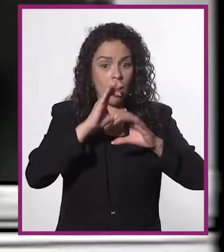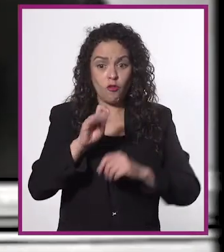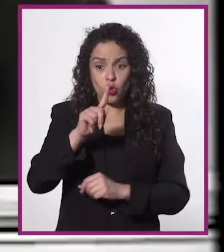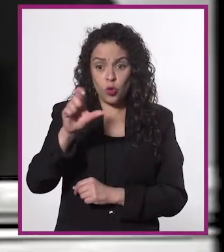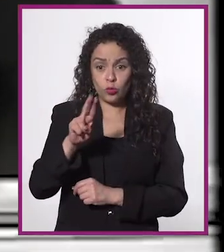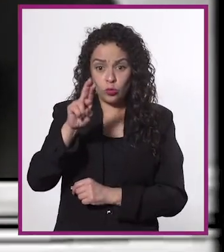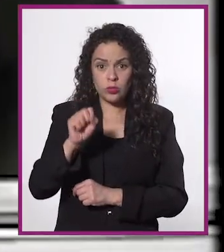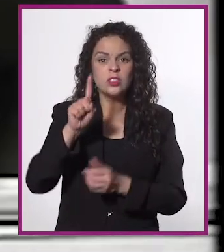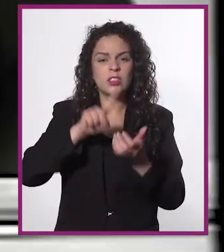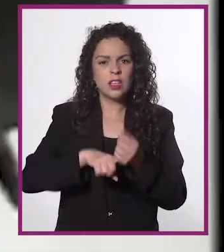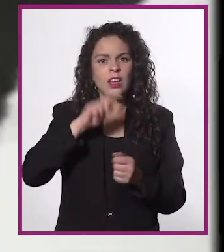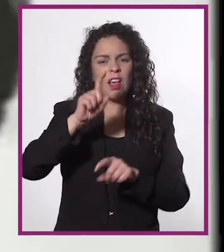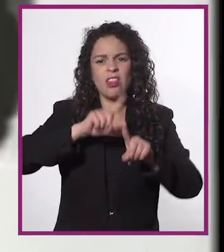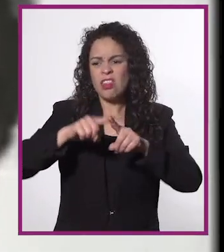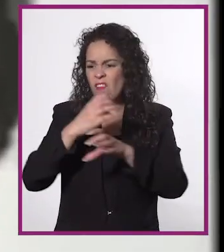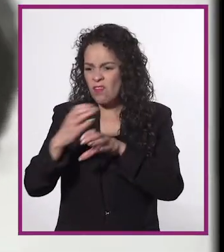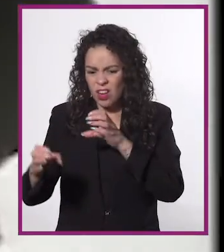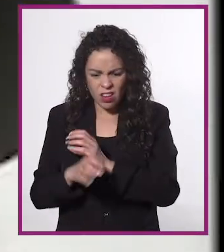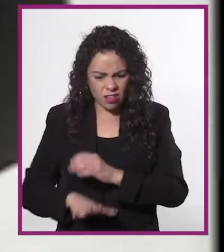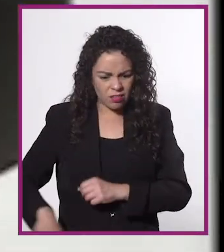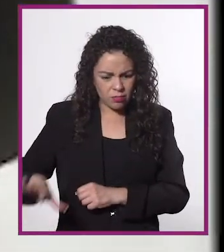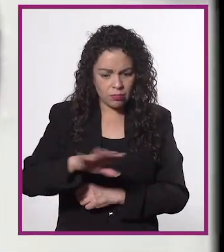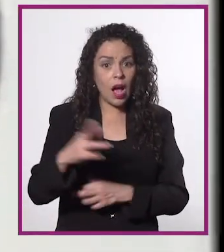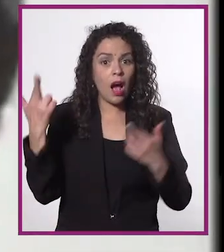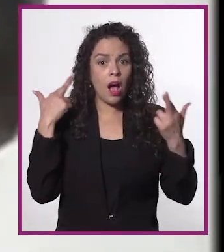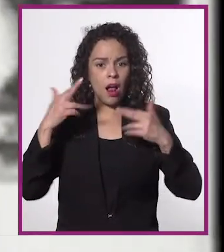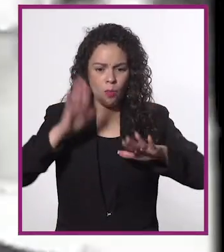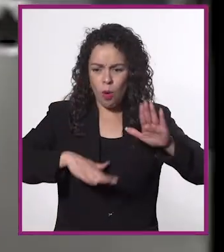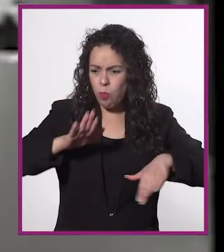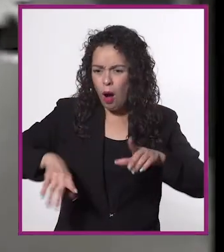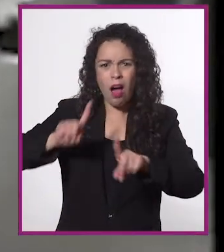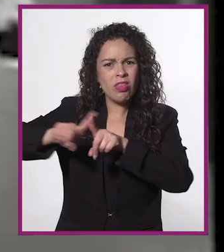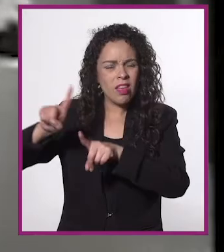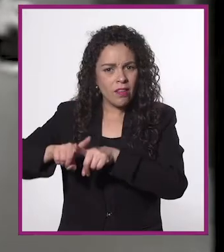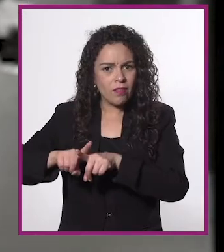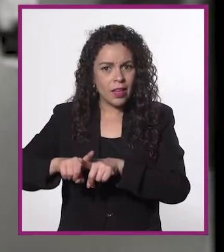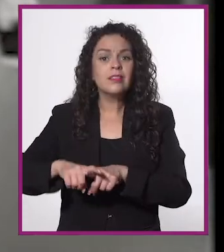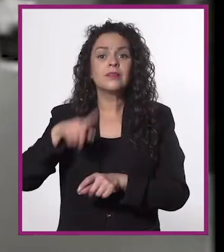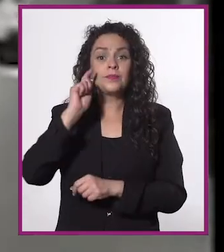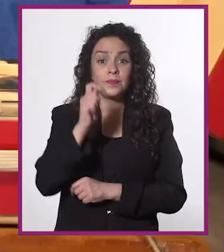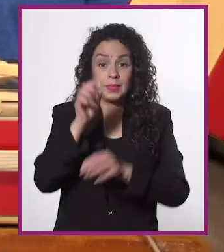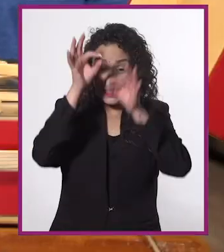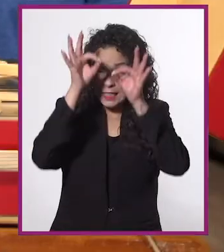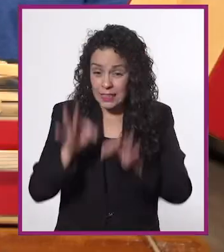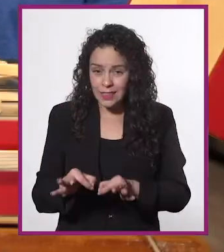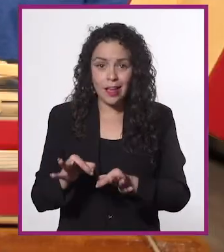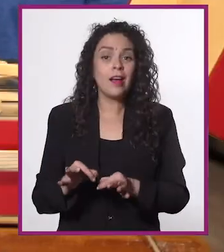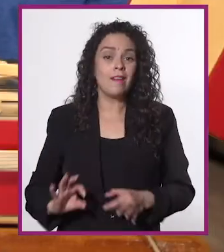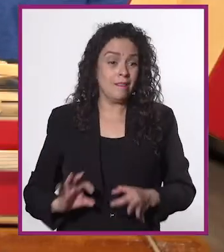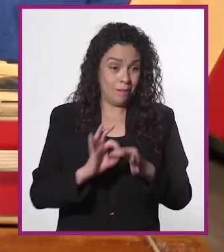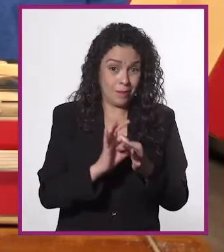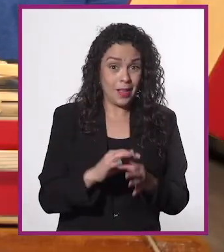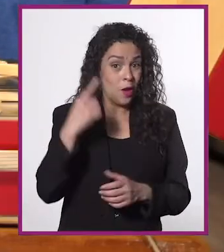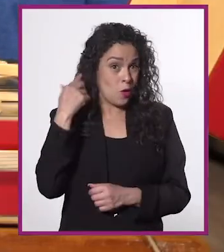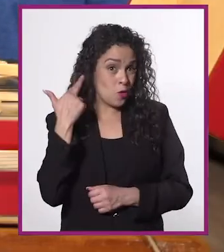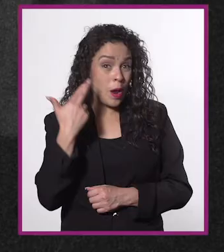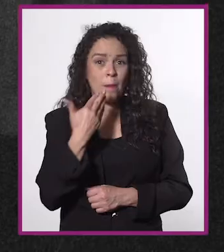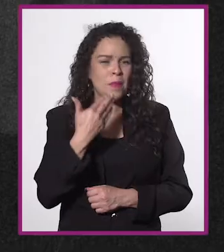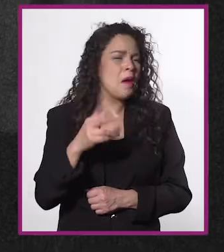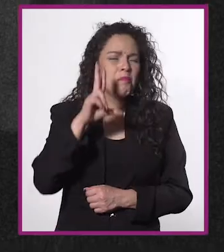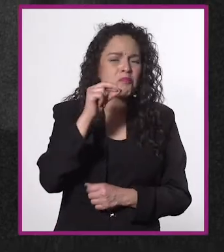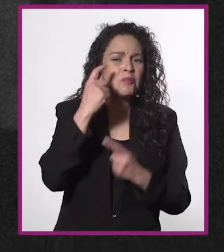con objetos diversos que se convertían en instrumentos. No buscaban la alta fidelidad ni la armonía. John Cage fue un